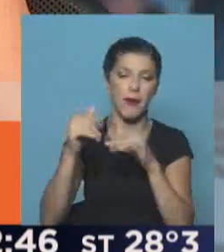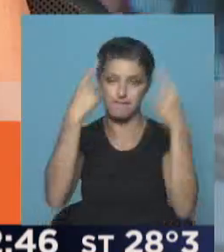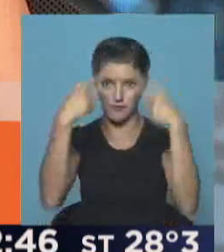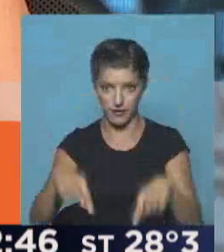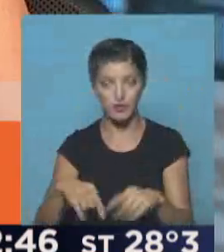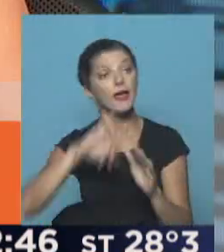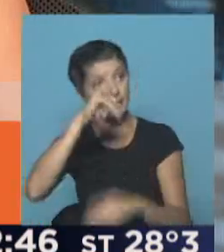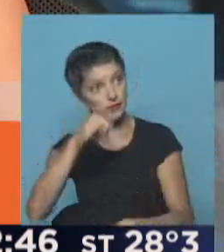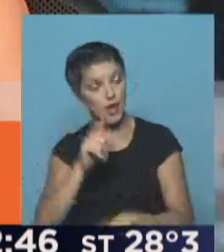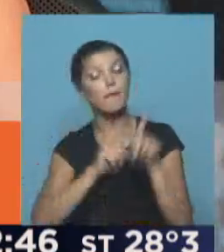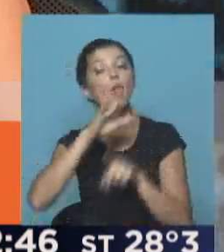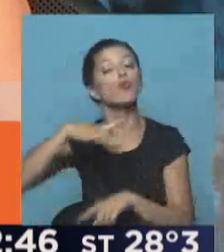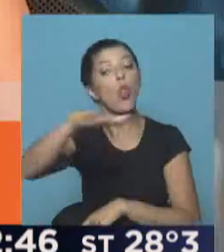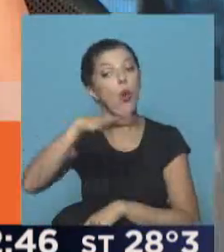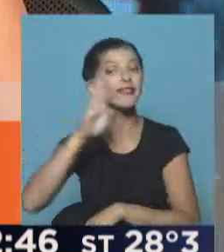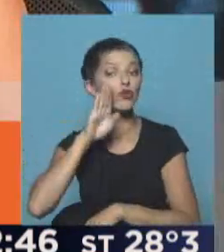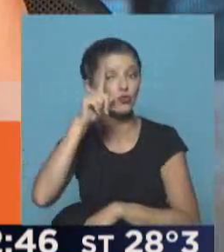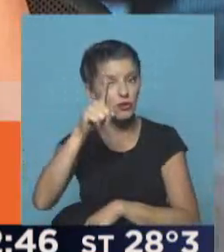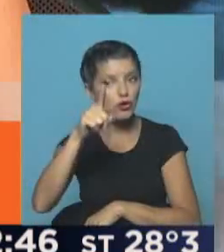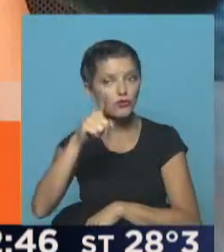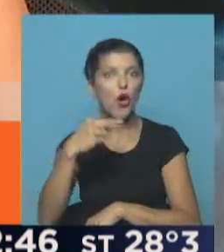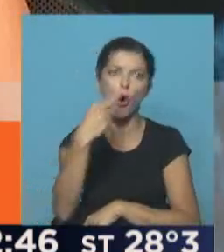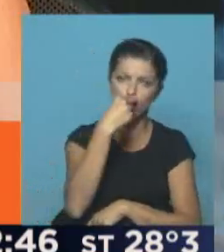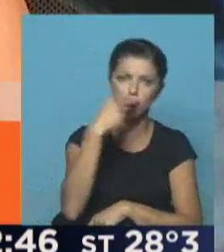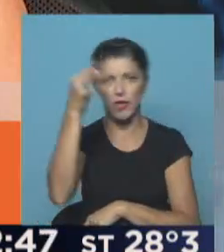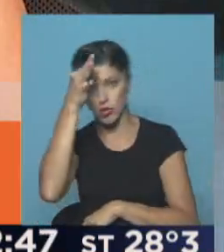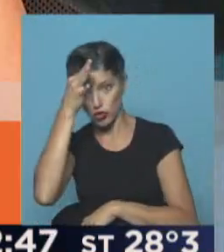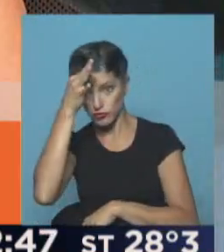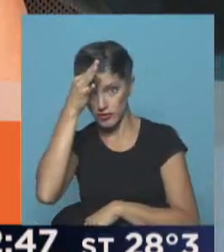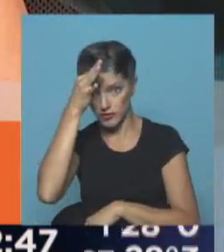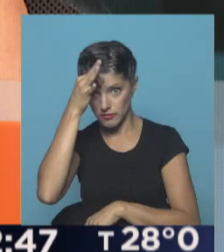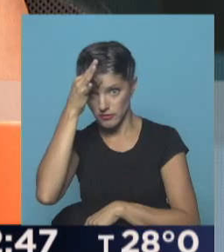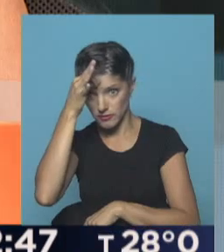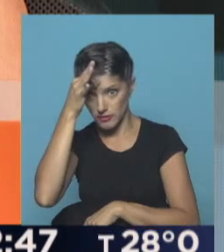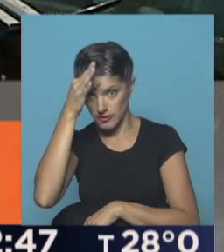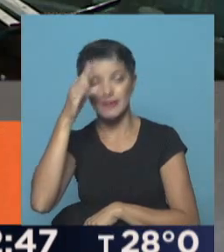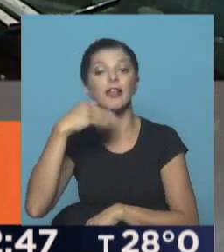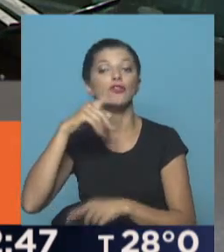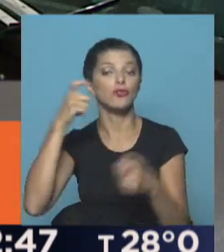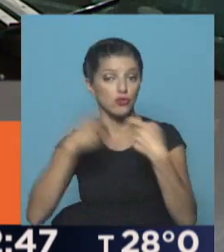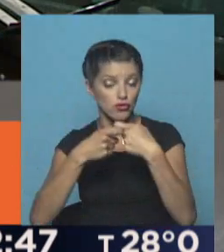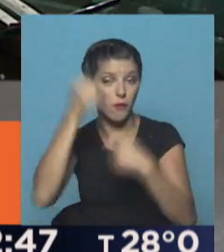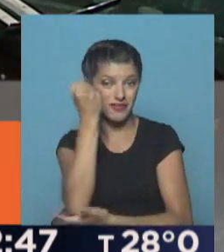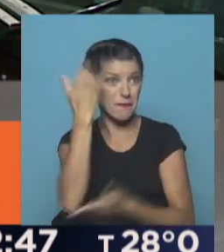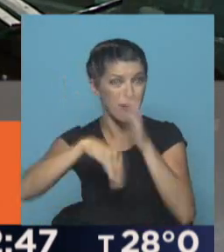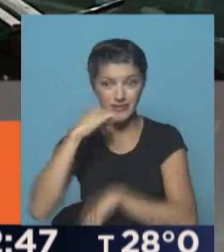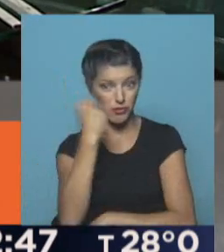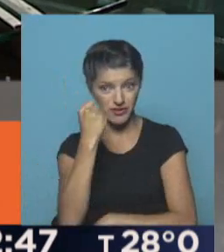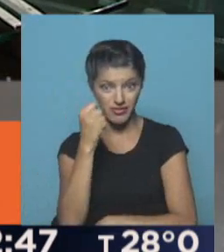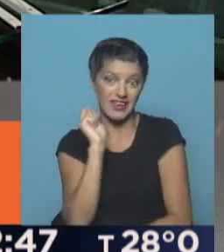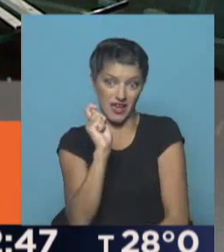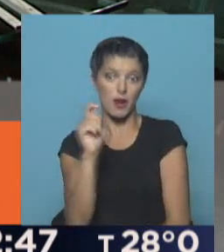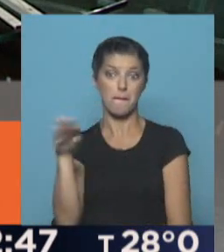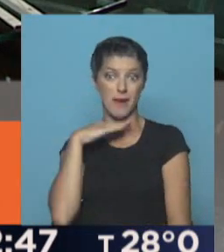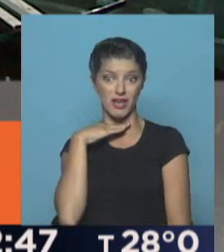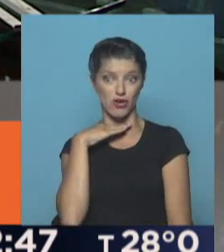estados de Estados Unidos cuyo es una 11, 12 que viven de esa economía, que son binacionales prácticamente. Es México. California y